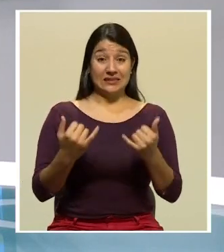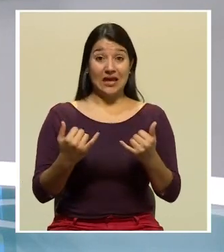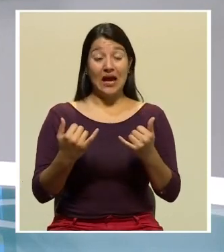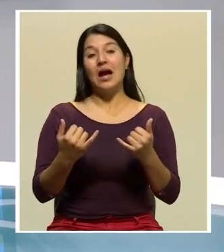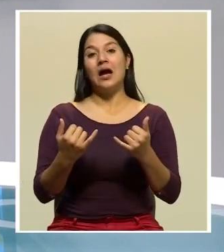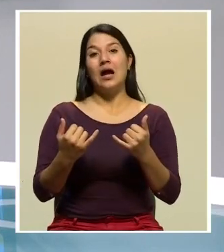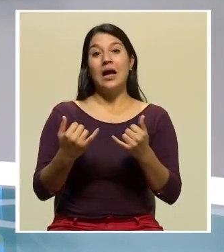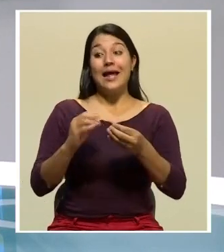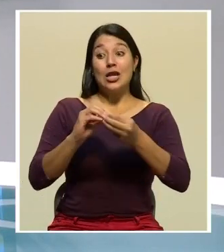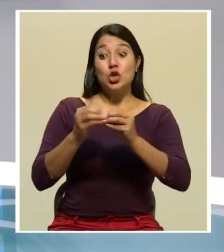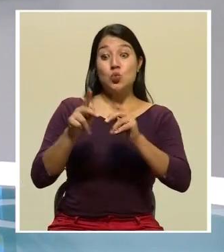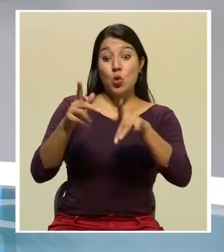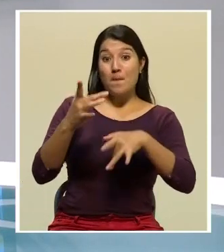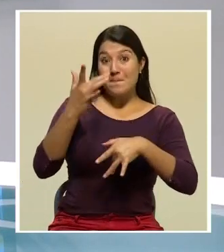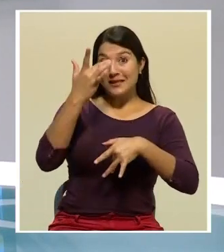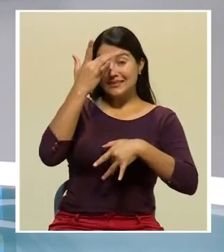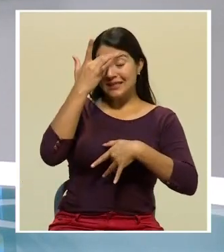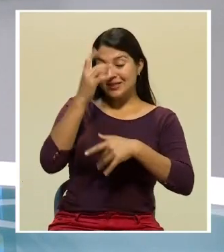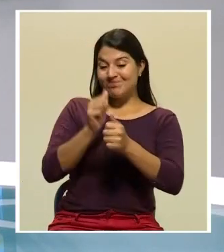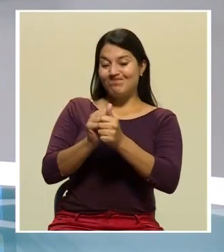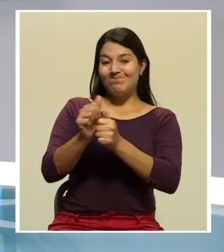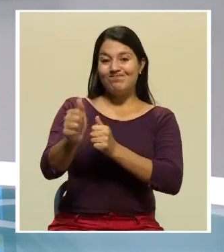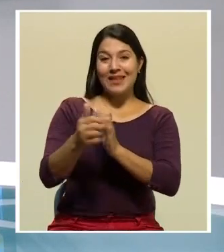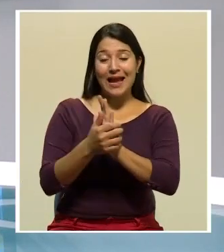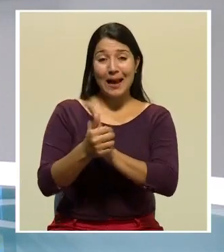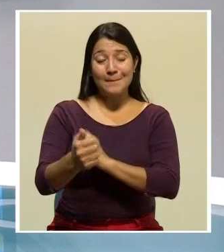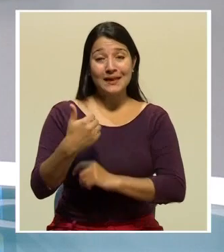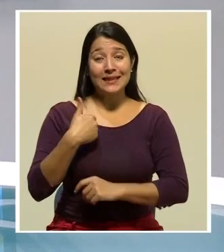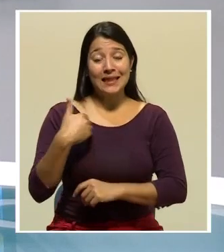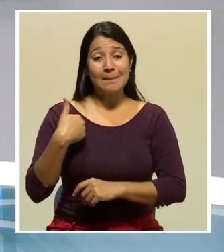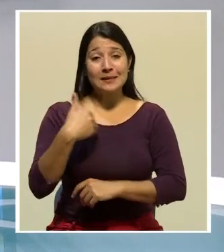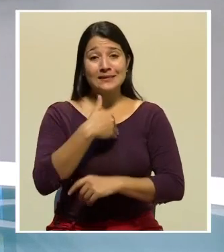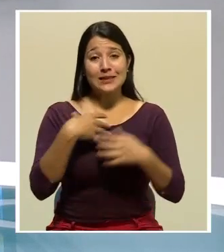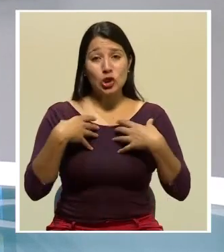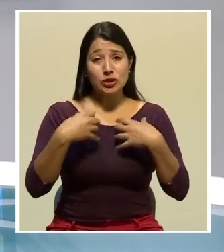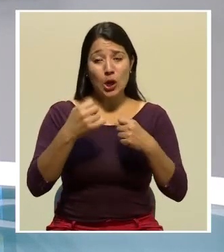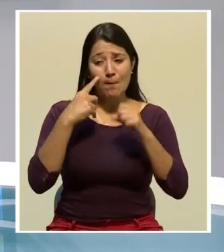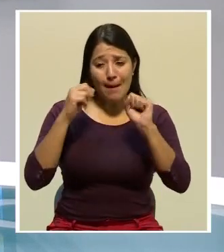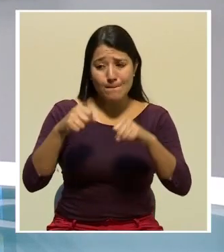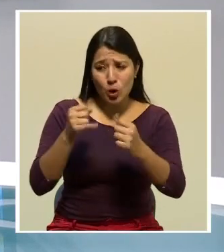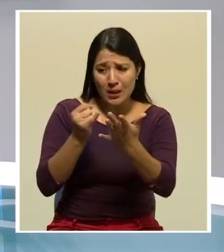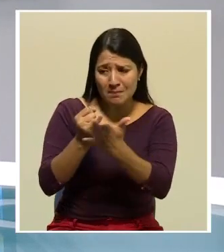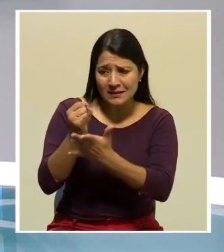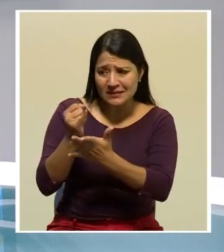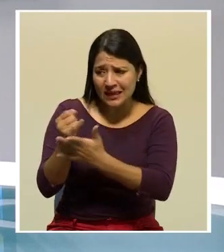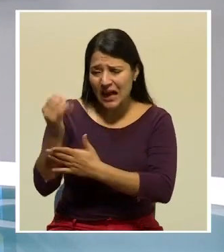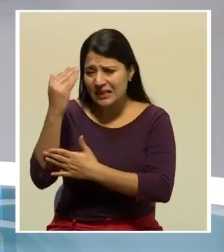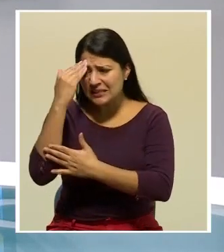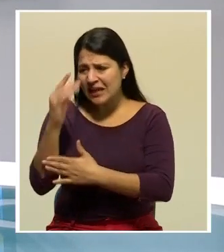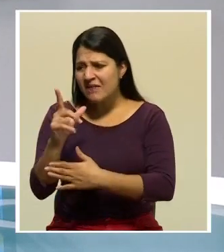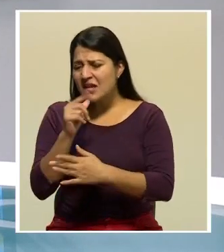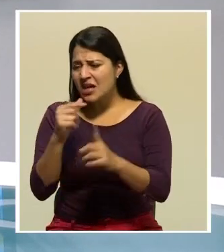para investigar y establecer los nexos de contagio. En el Valle Central, la